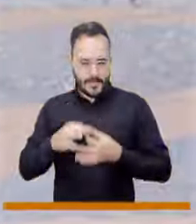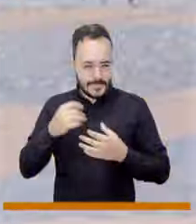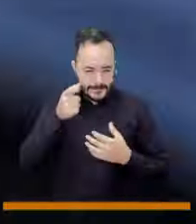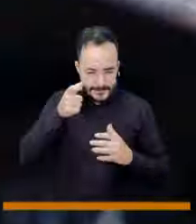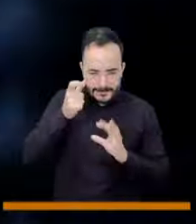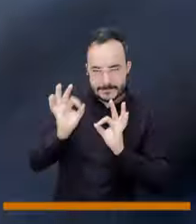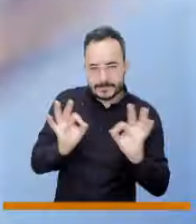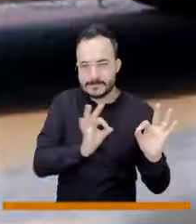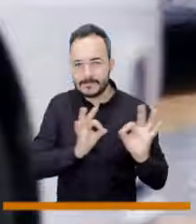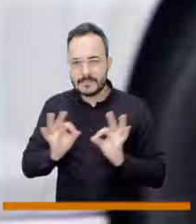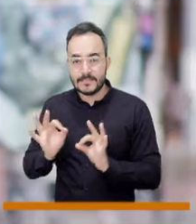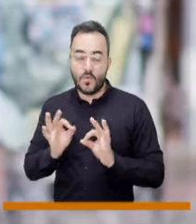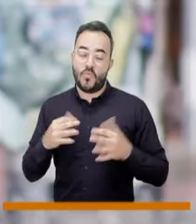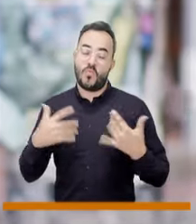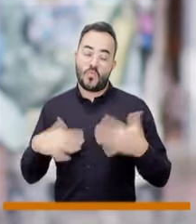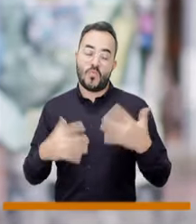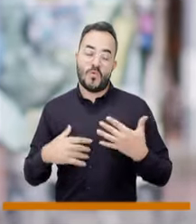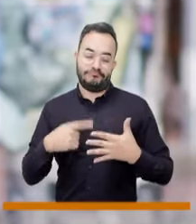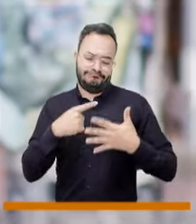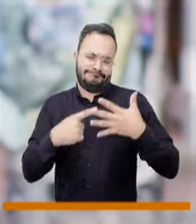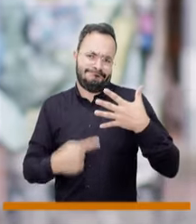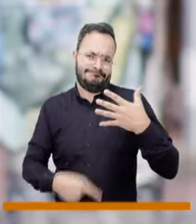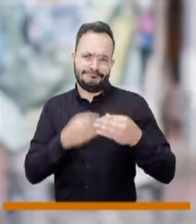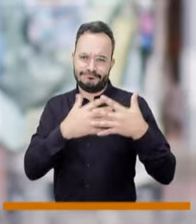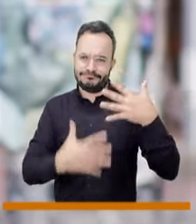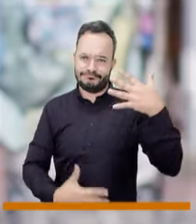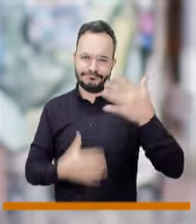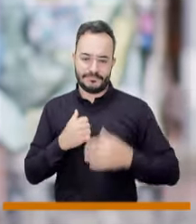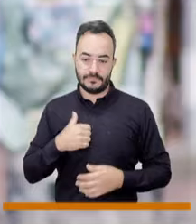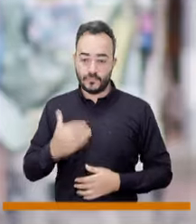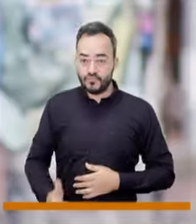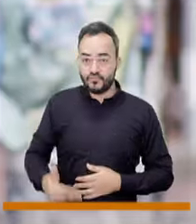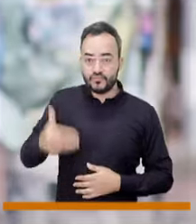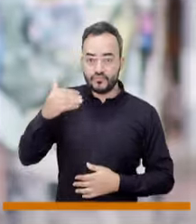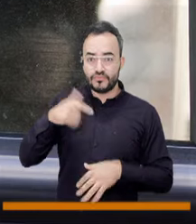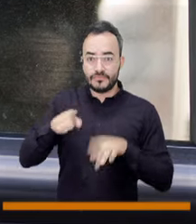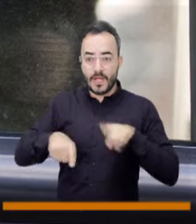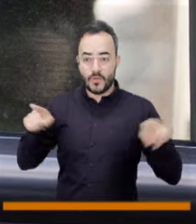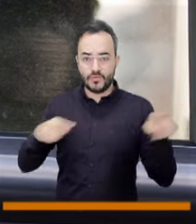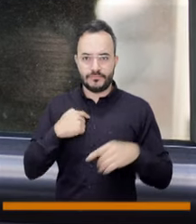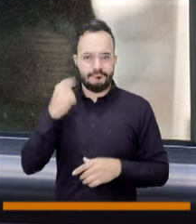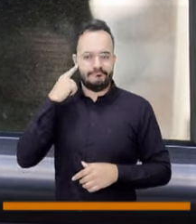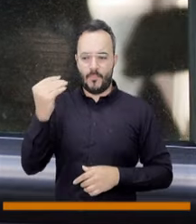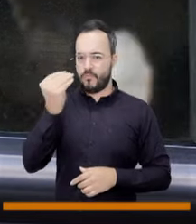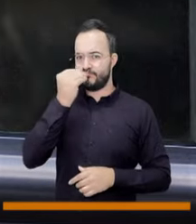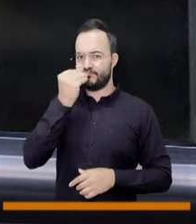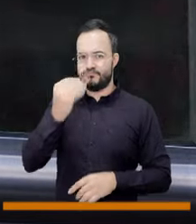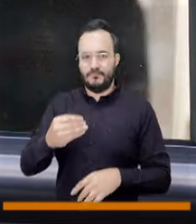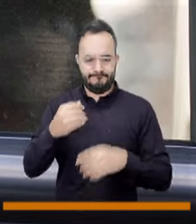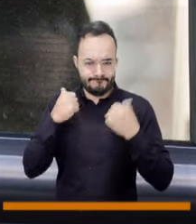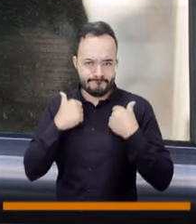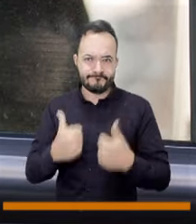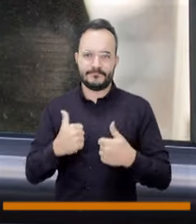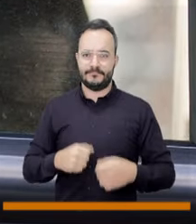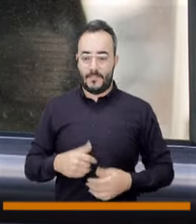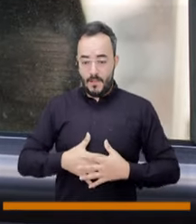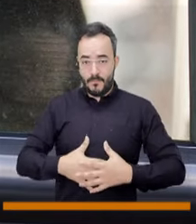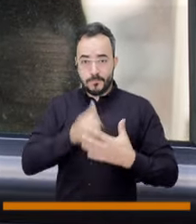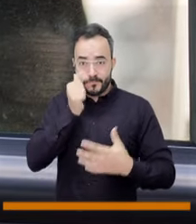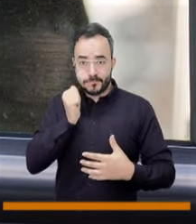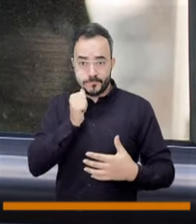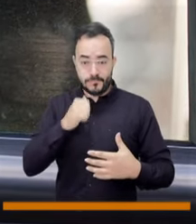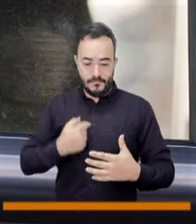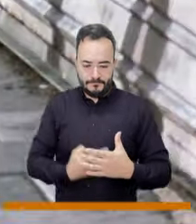se compone de muchas características, incluso desde la infancia, la nutrición, desde el embarazo, el cuidado